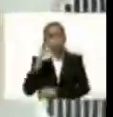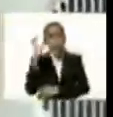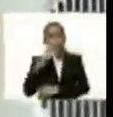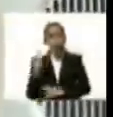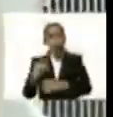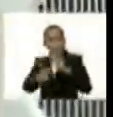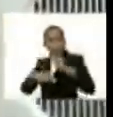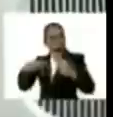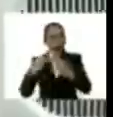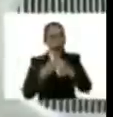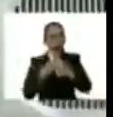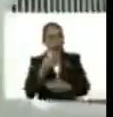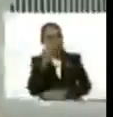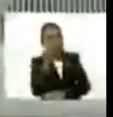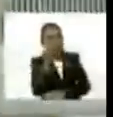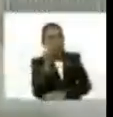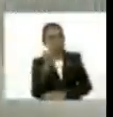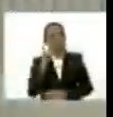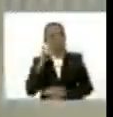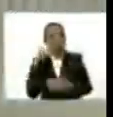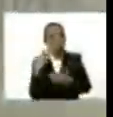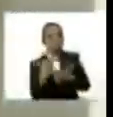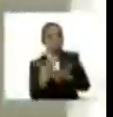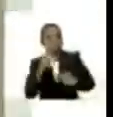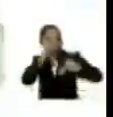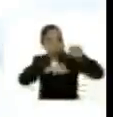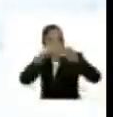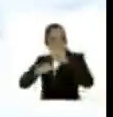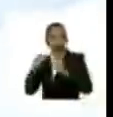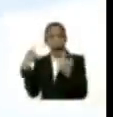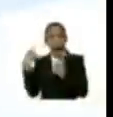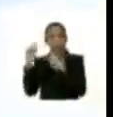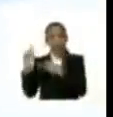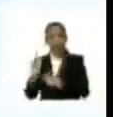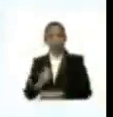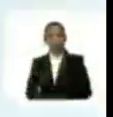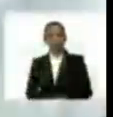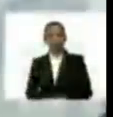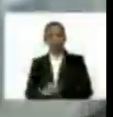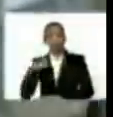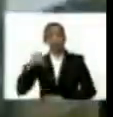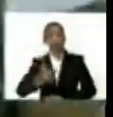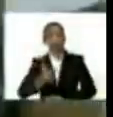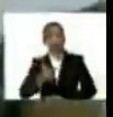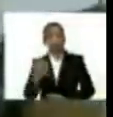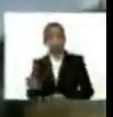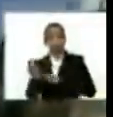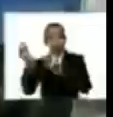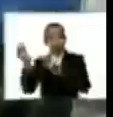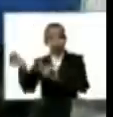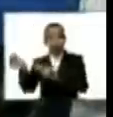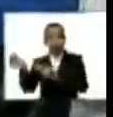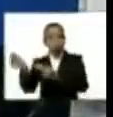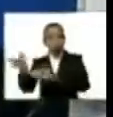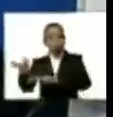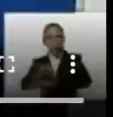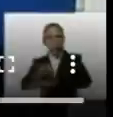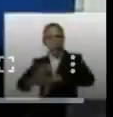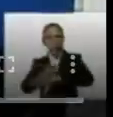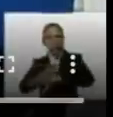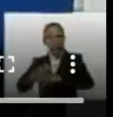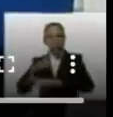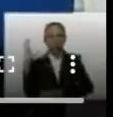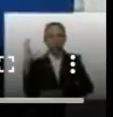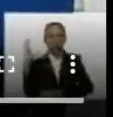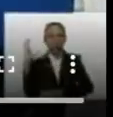más nunca se queden ustedes sus pruebas diagnósticas. Aquí están. Mañana se le va a entregar al gobierno de